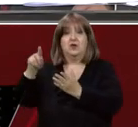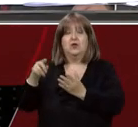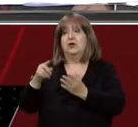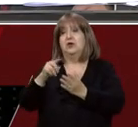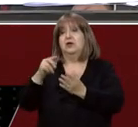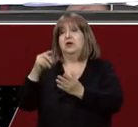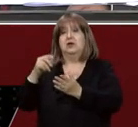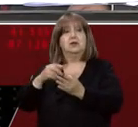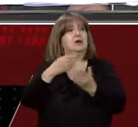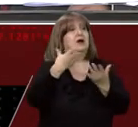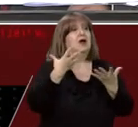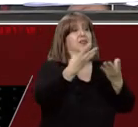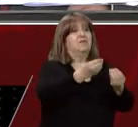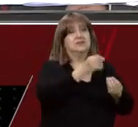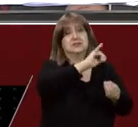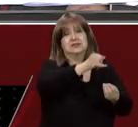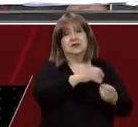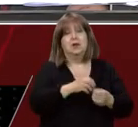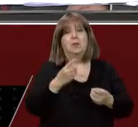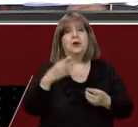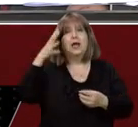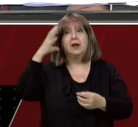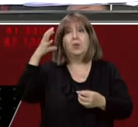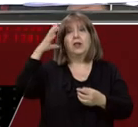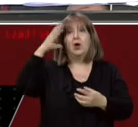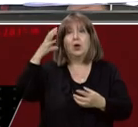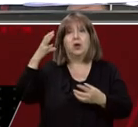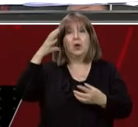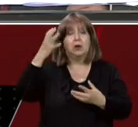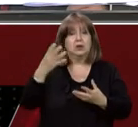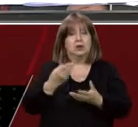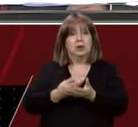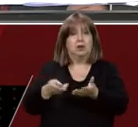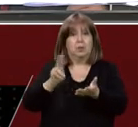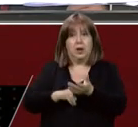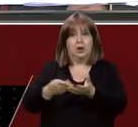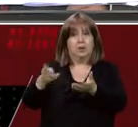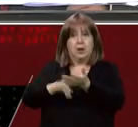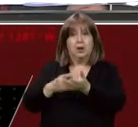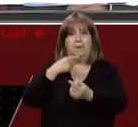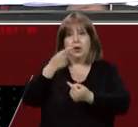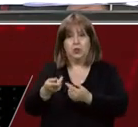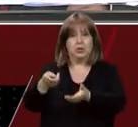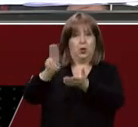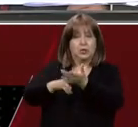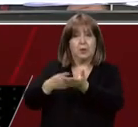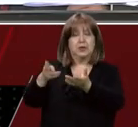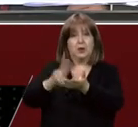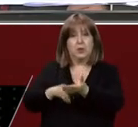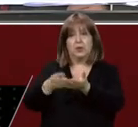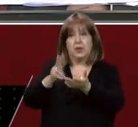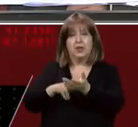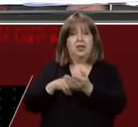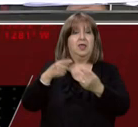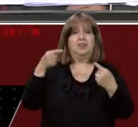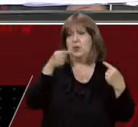pregunta de la defensa. ¿Por qué recuerda lo que recuerda? Entonces, claro, repiten conceptos, repiten preguntas, hacen discusiones de